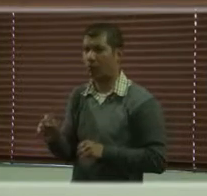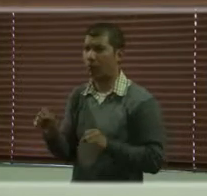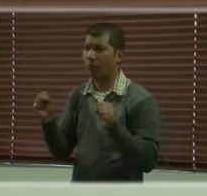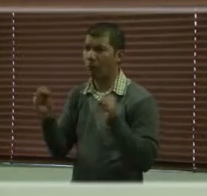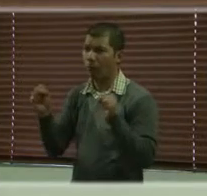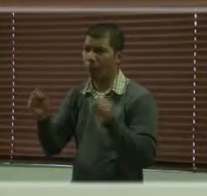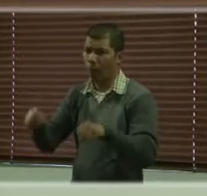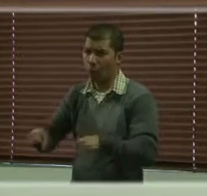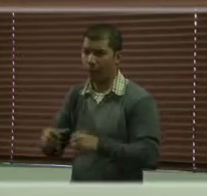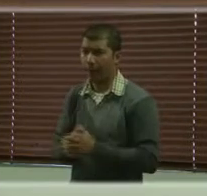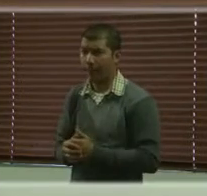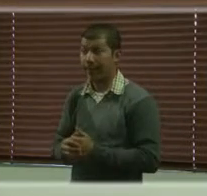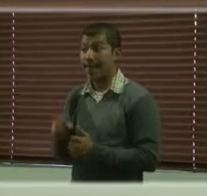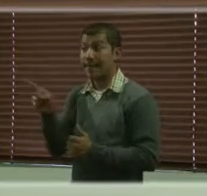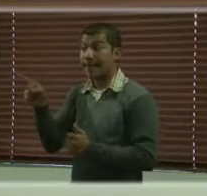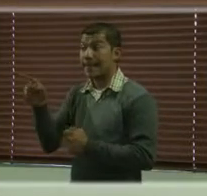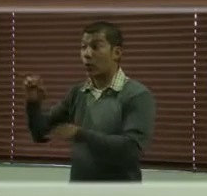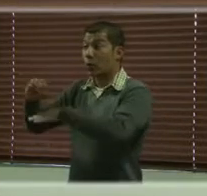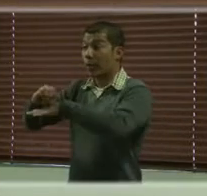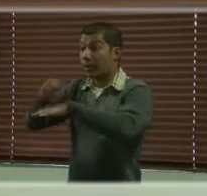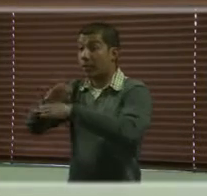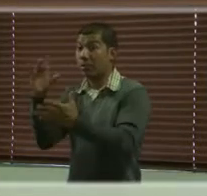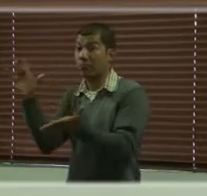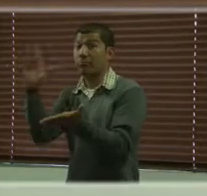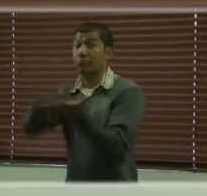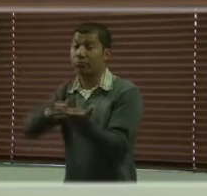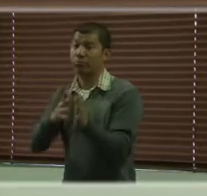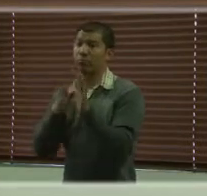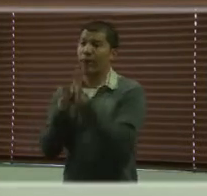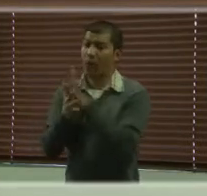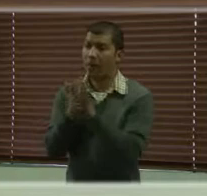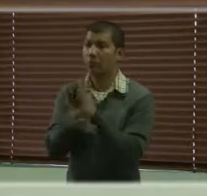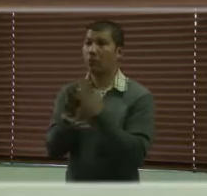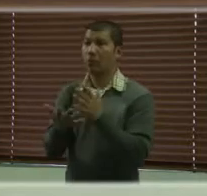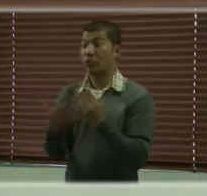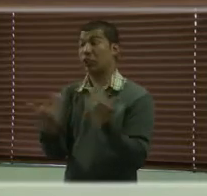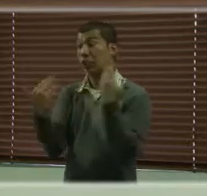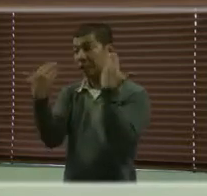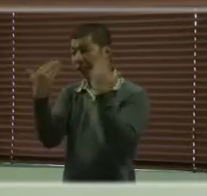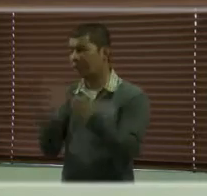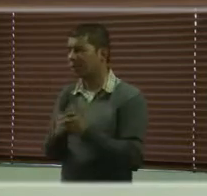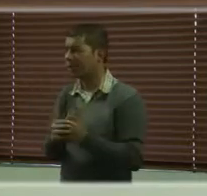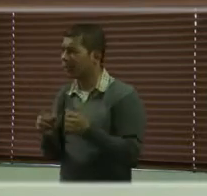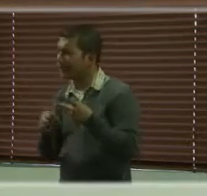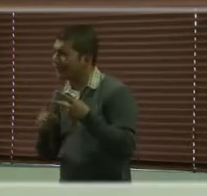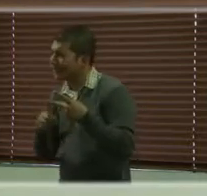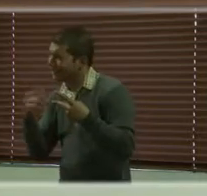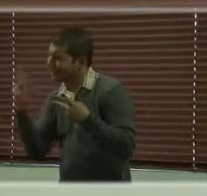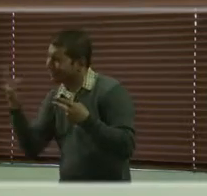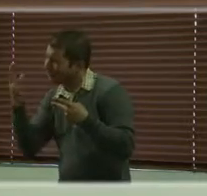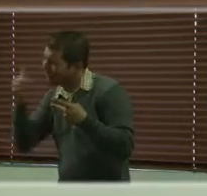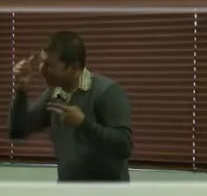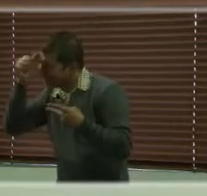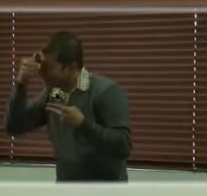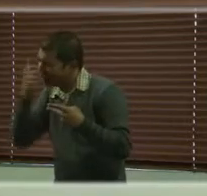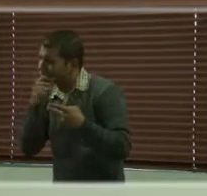muy útil toda esa información no me recuerdo Cuál era la segunda pregunta